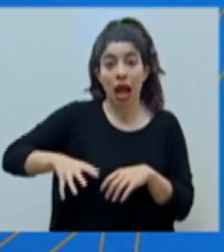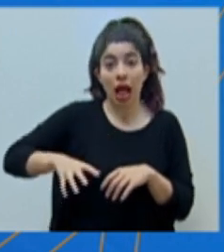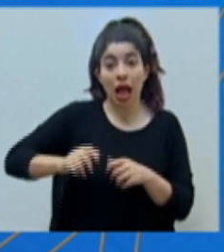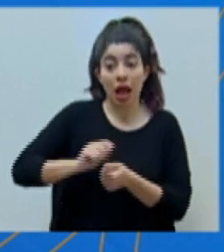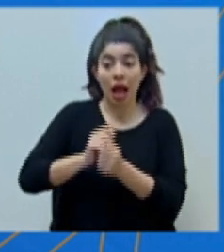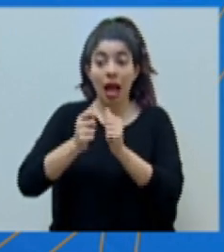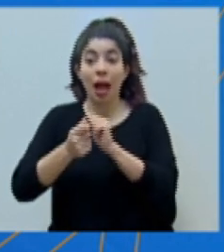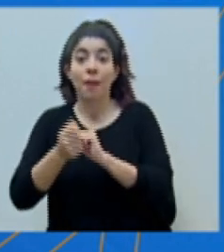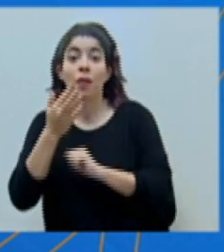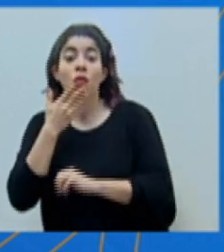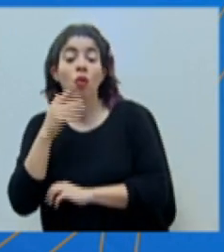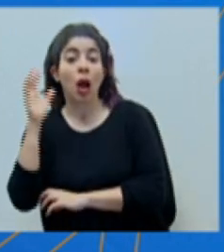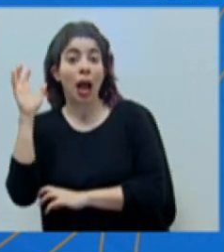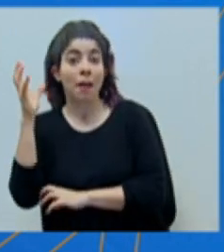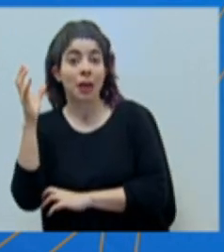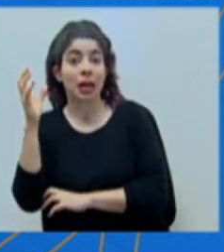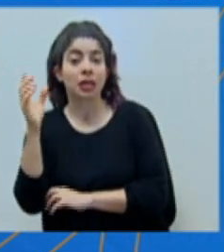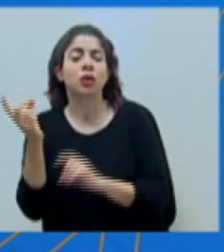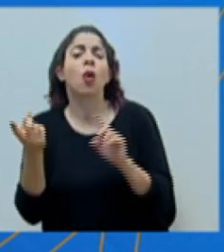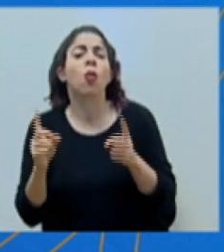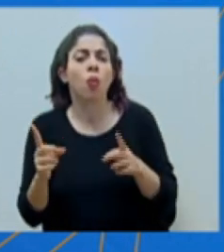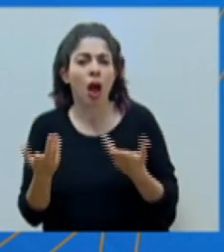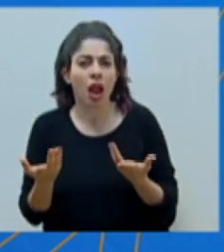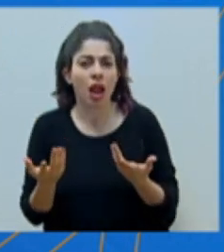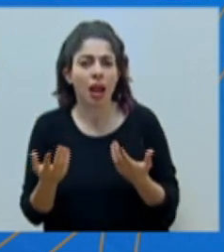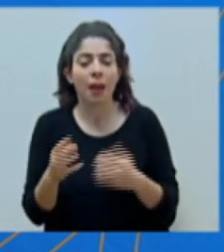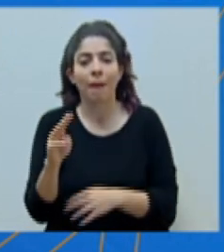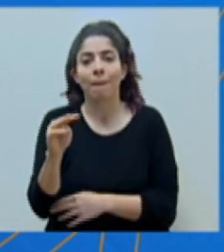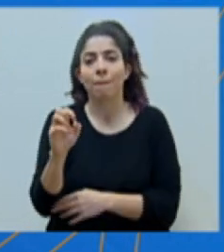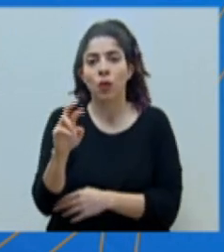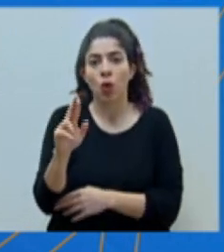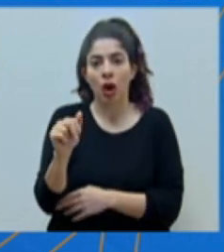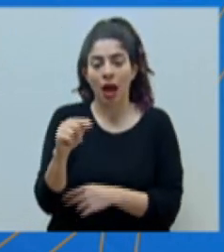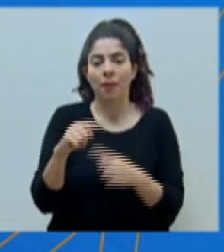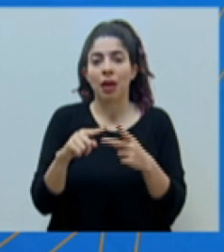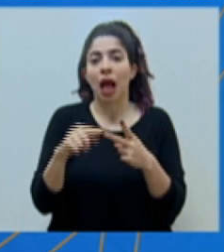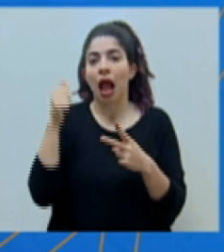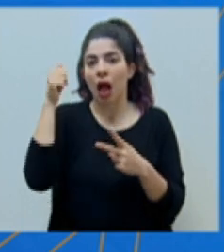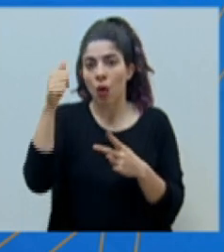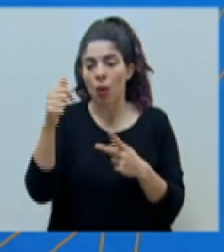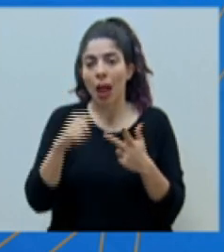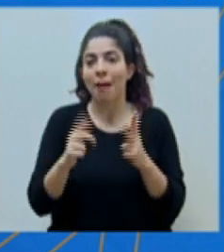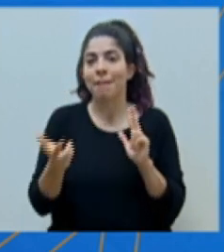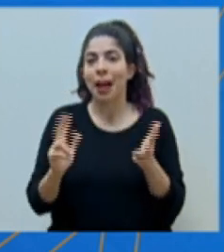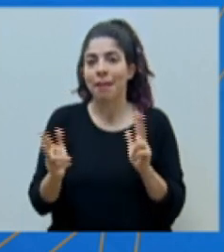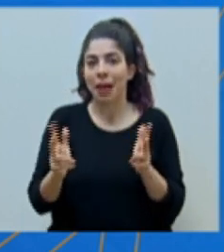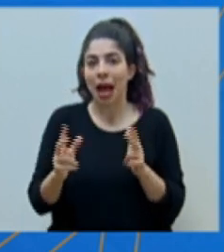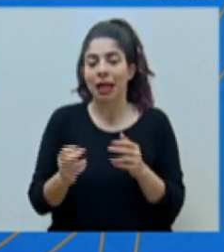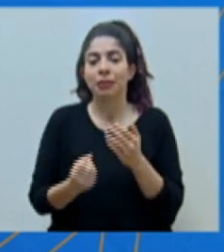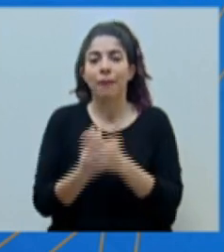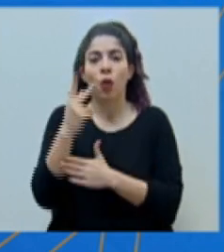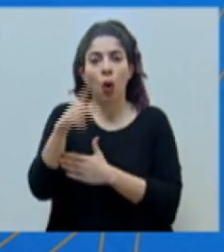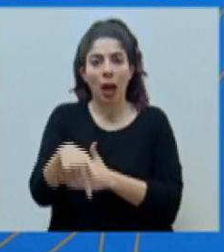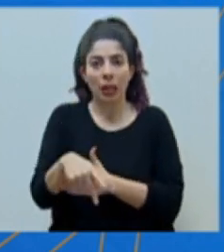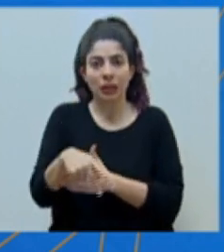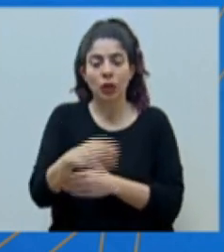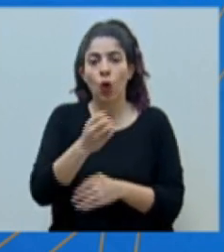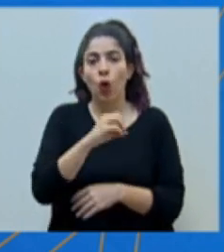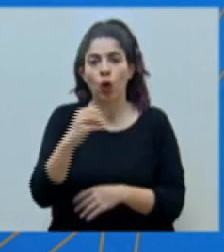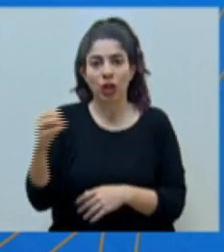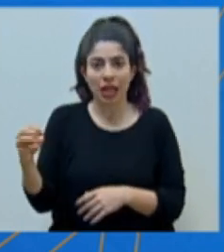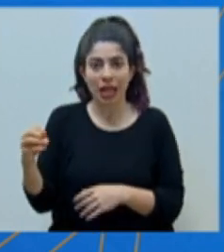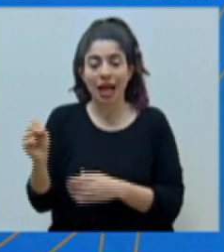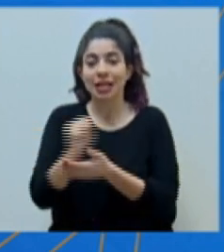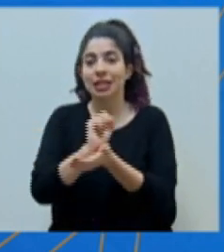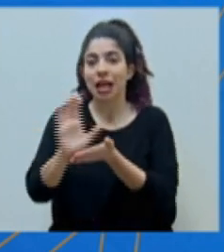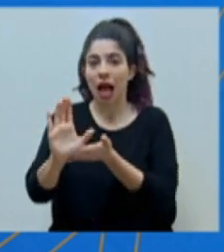a la alerta amarilla, podemos identificar Mora, Alajuela, Palmares, Poás, Orotina,